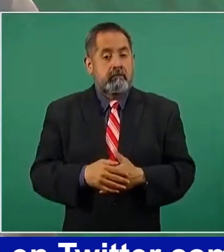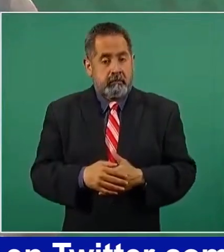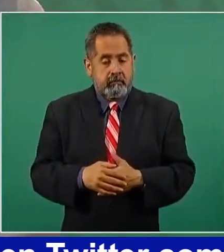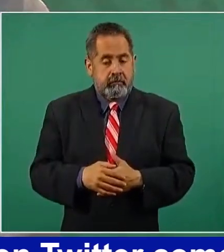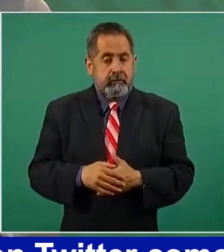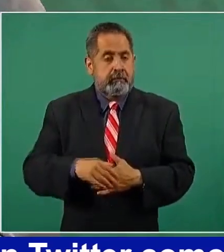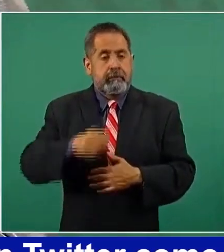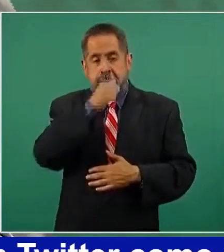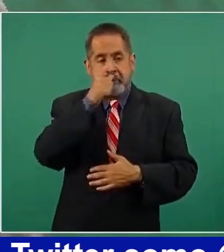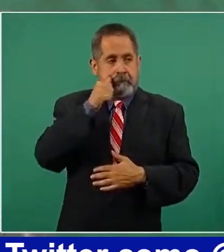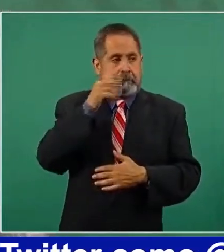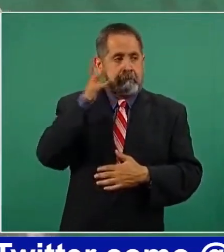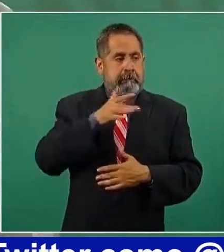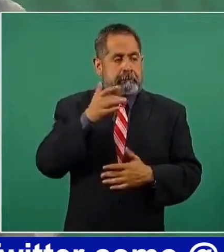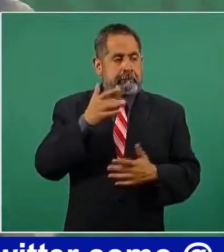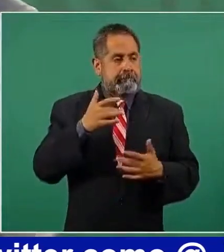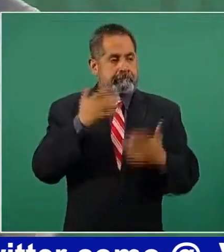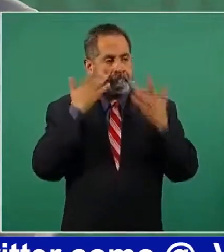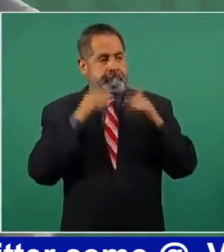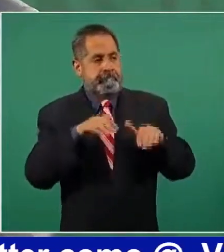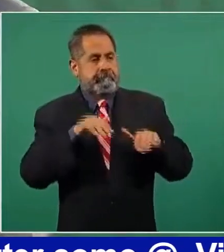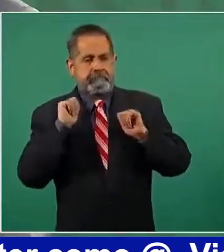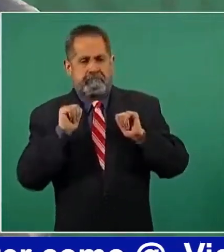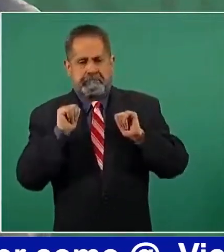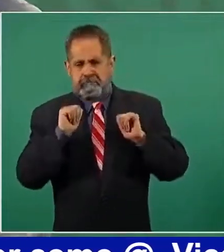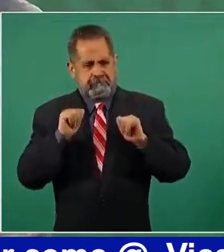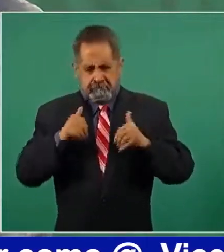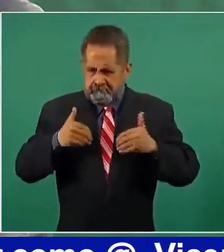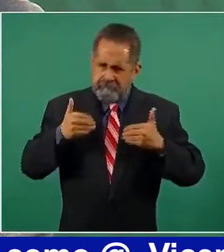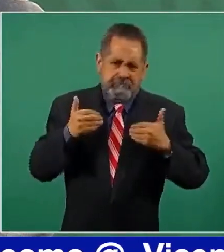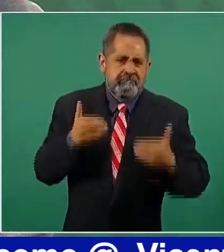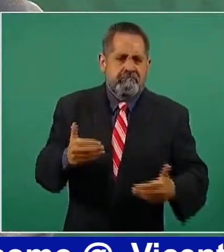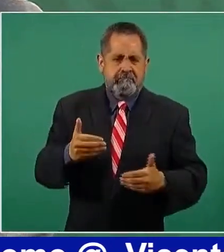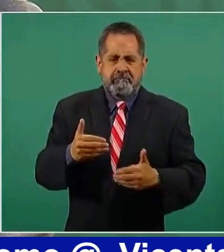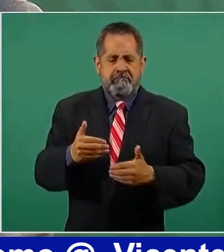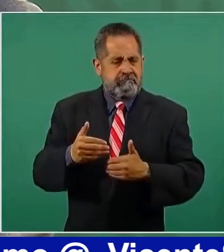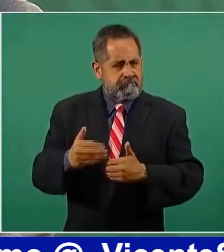echarse para atrás. Vámonos.